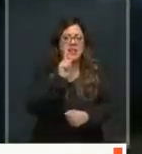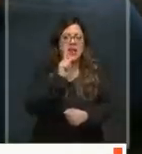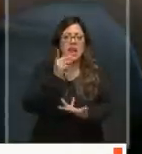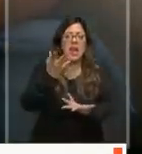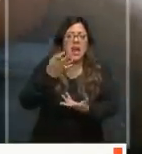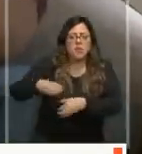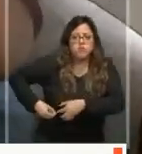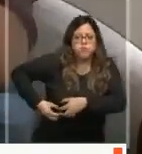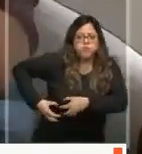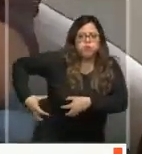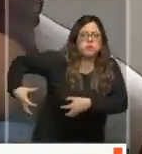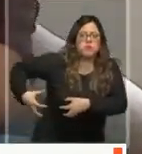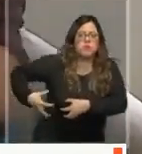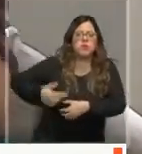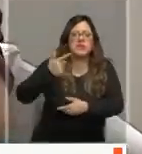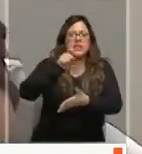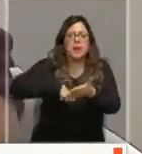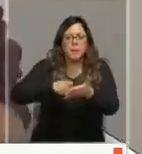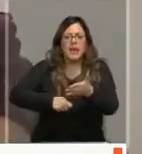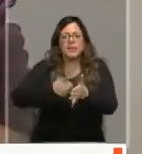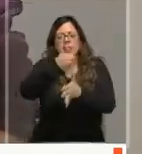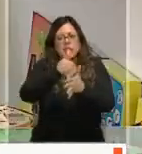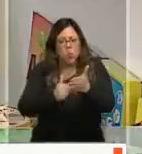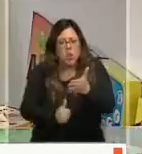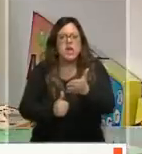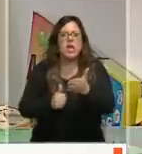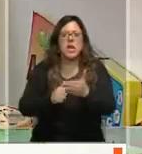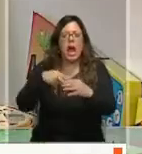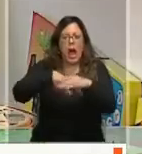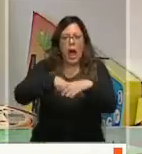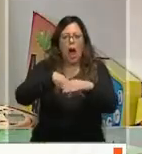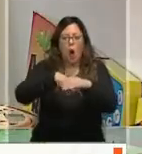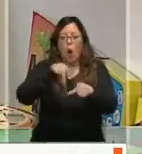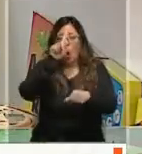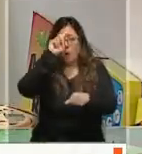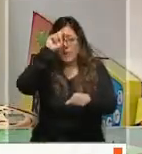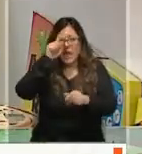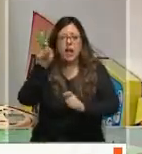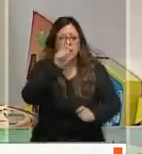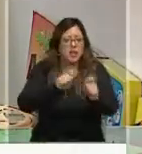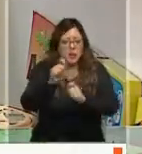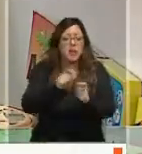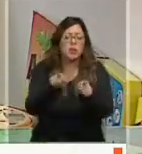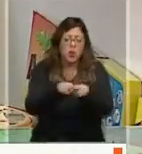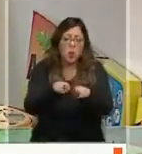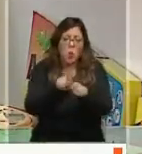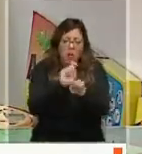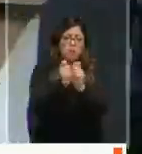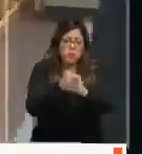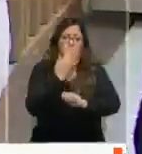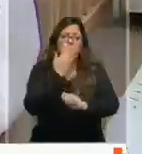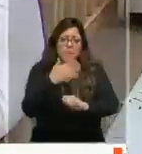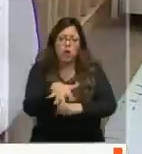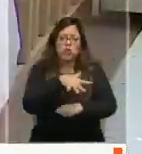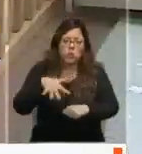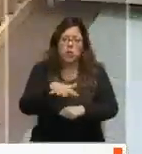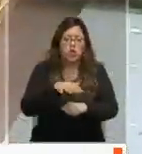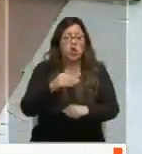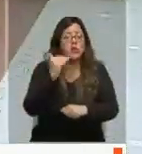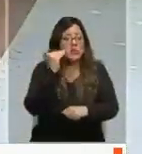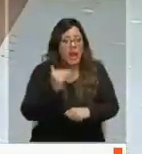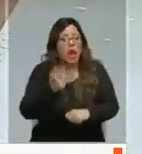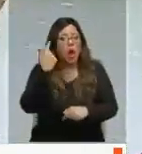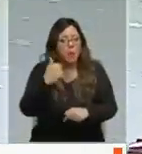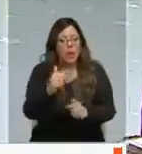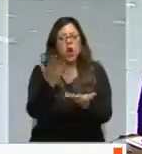de quimioterapias, cirugías y hospitalizaciones. El tratamiento ha logrado mejorar la condición de Santino, pero ahora necesita